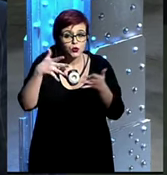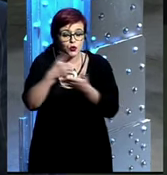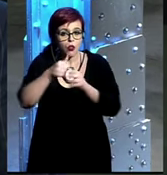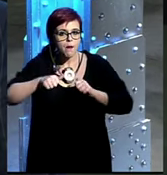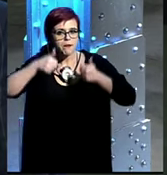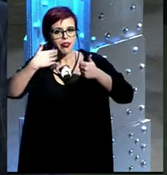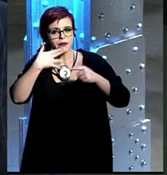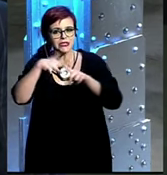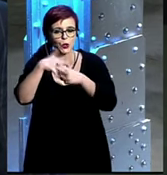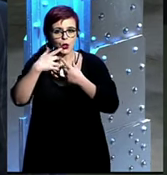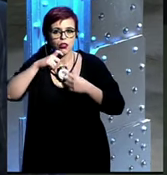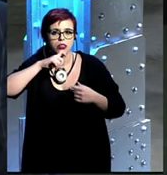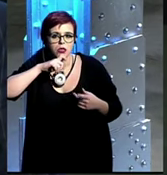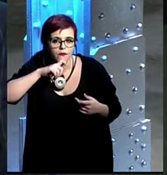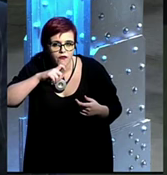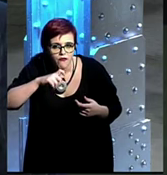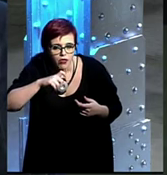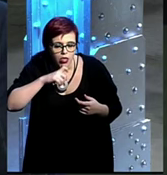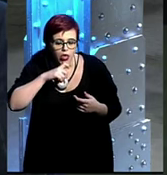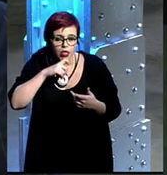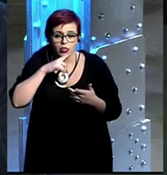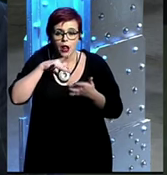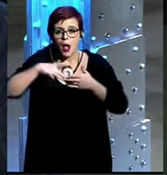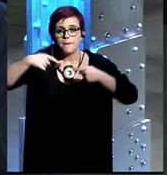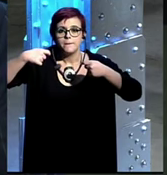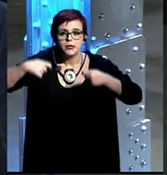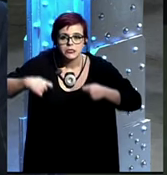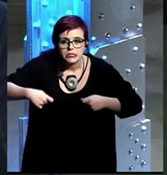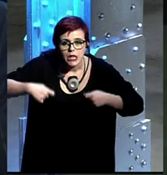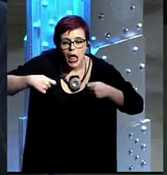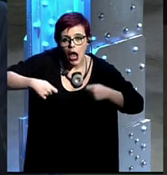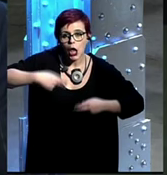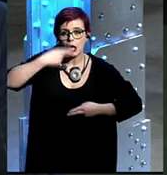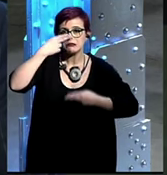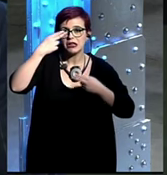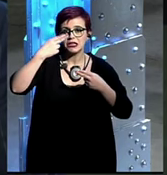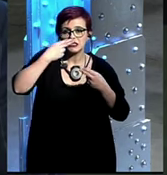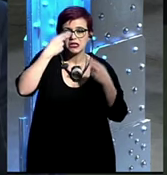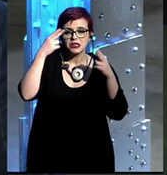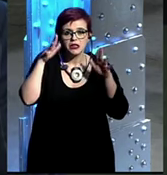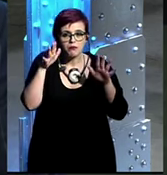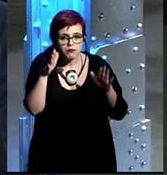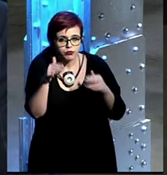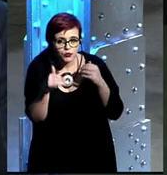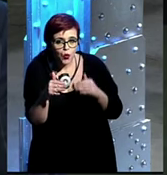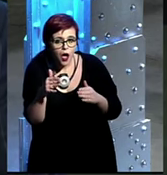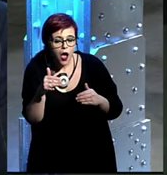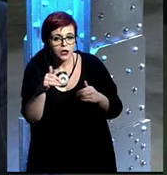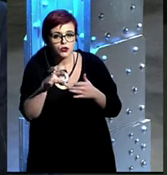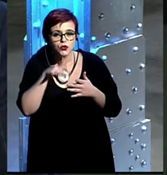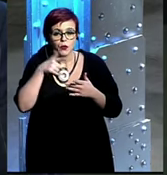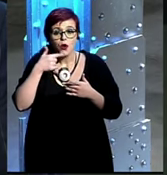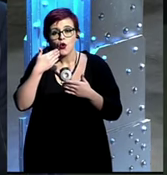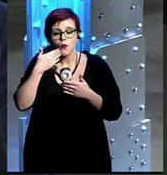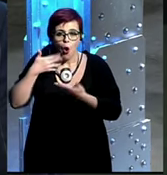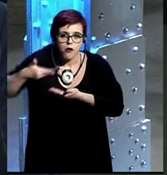parecer difícil, todo empieza a parecer poco interesante, todo empieza a parecer pesado, empieza a parecer una carga.